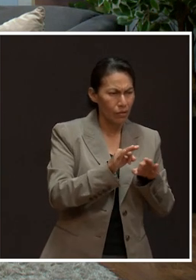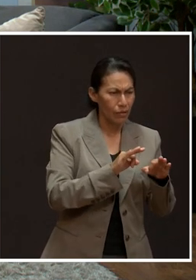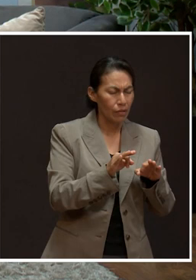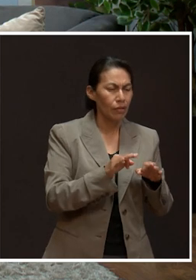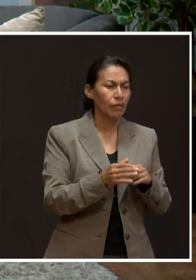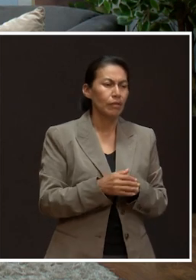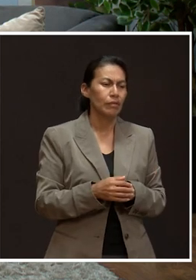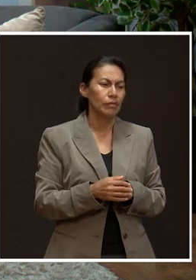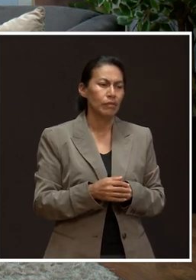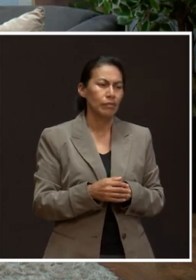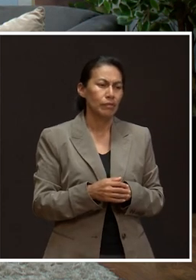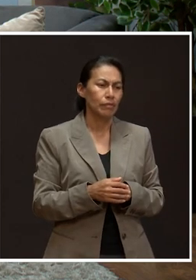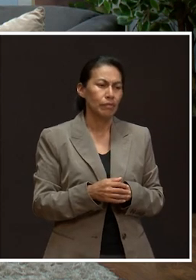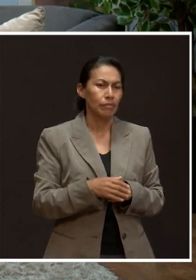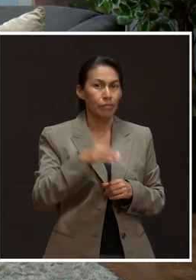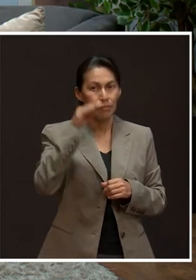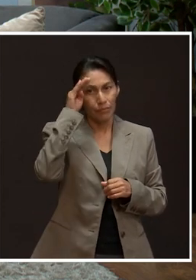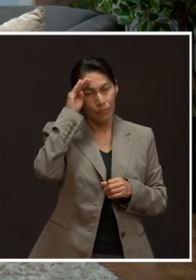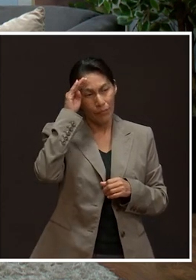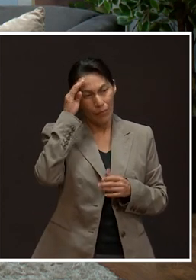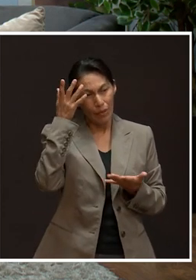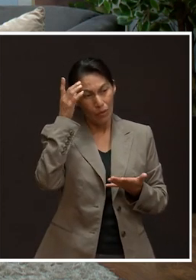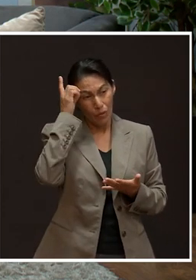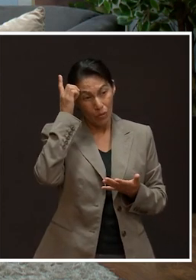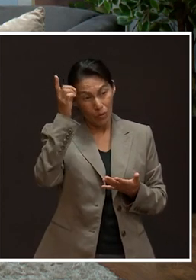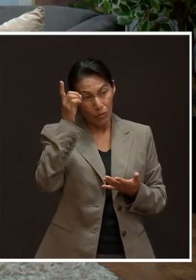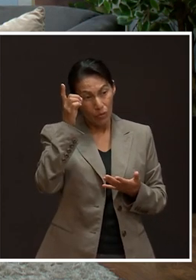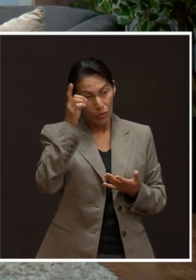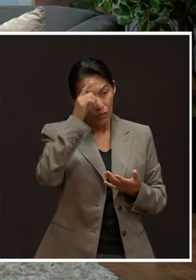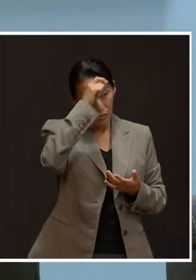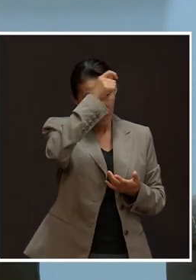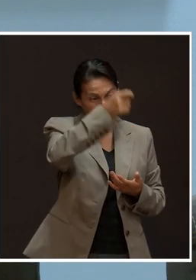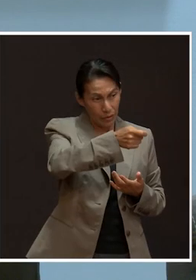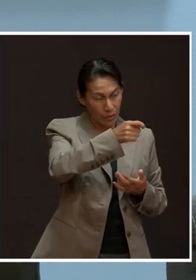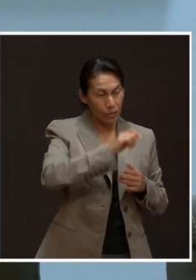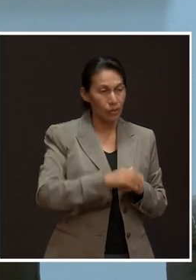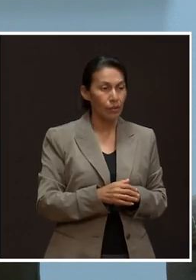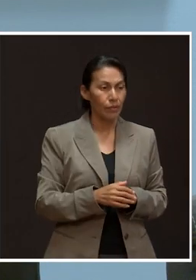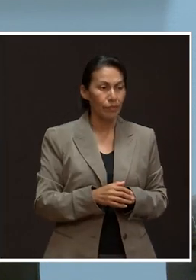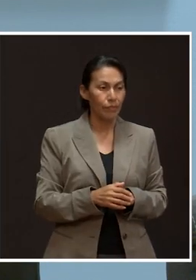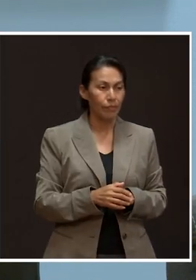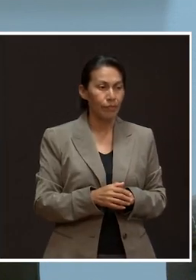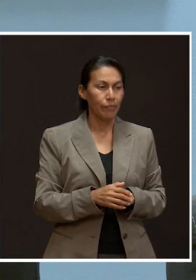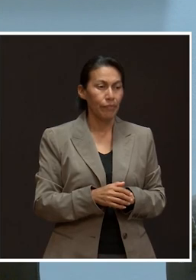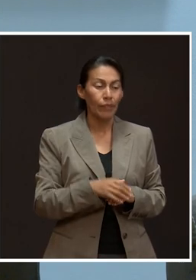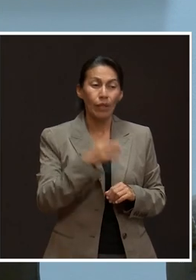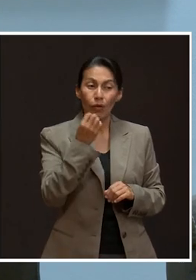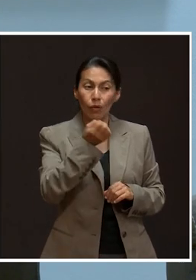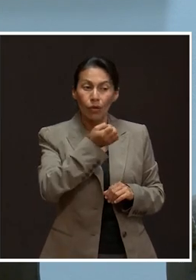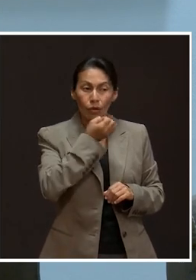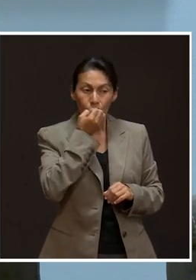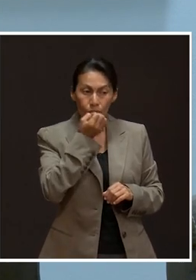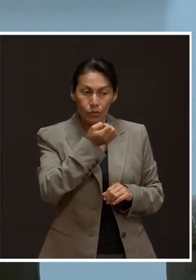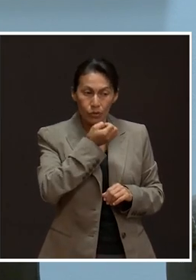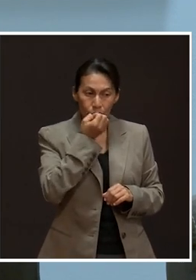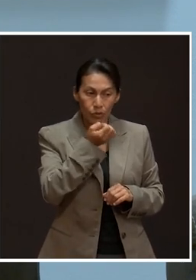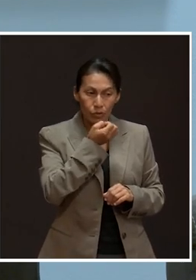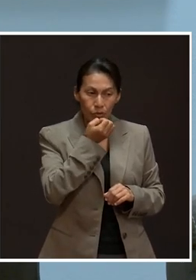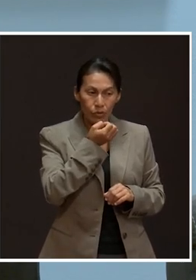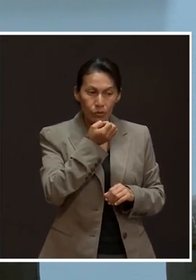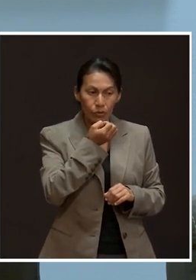trabajar y pensando en que Dios bendeciría tu esfuerzo. Porque la oración va